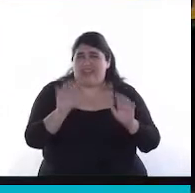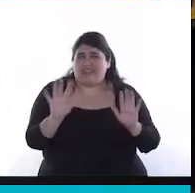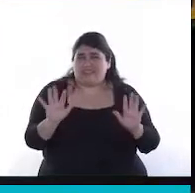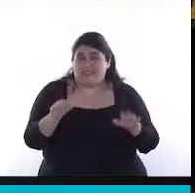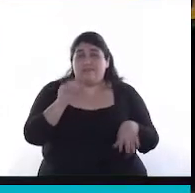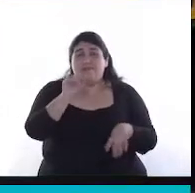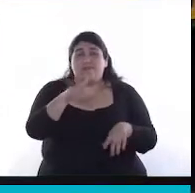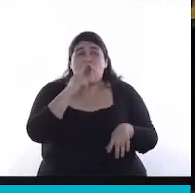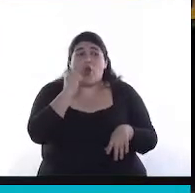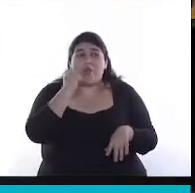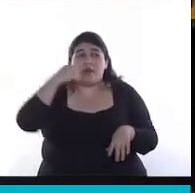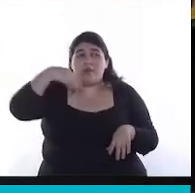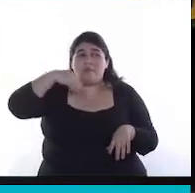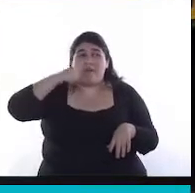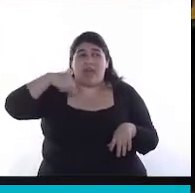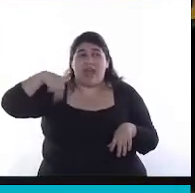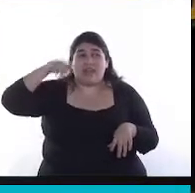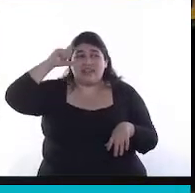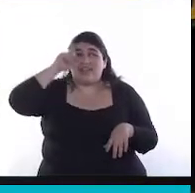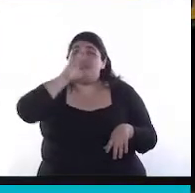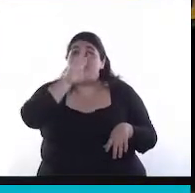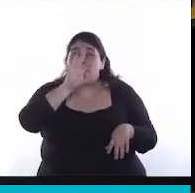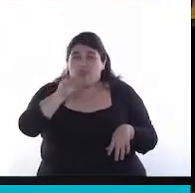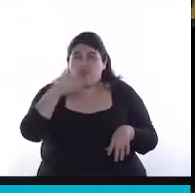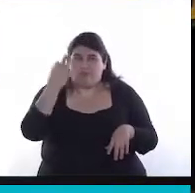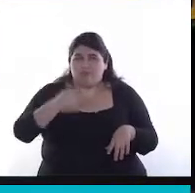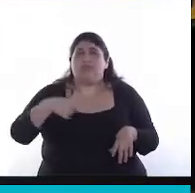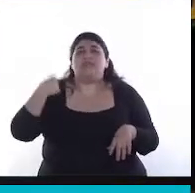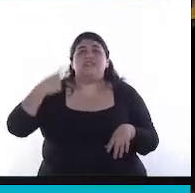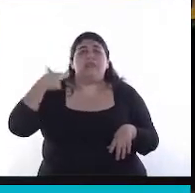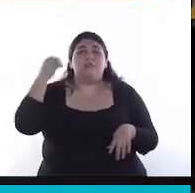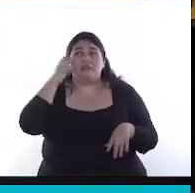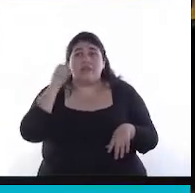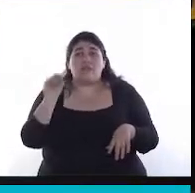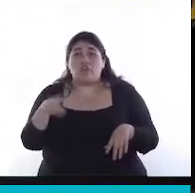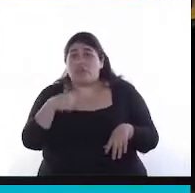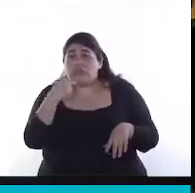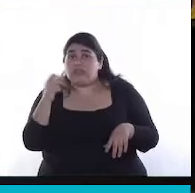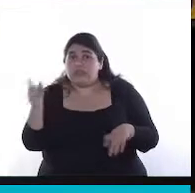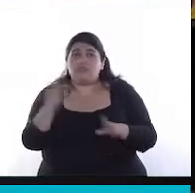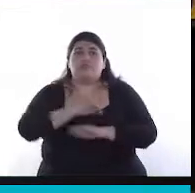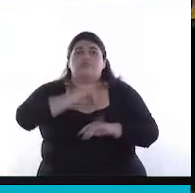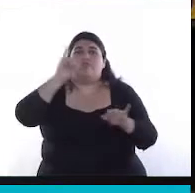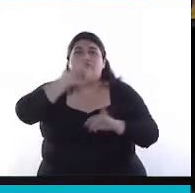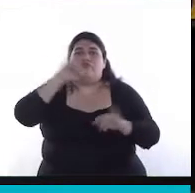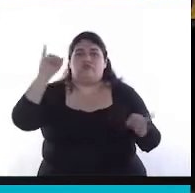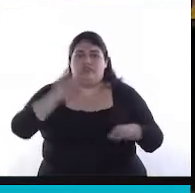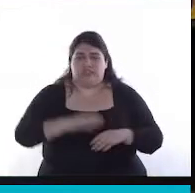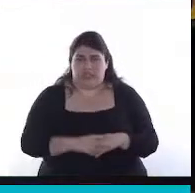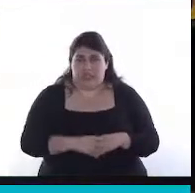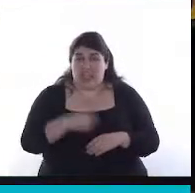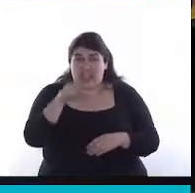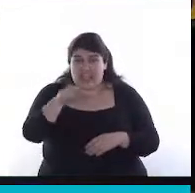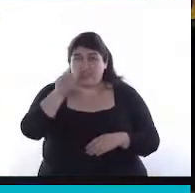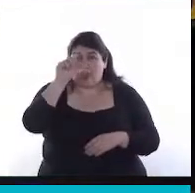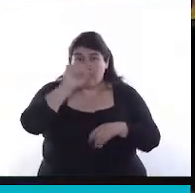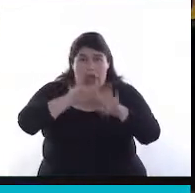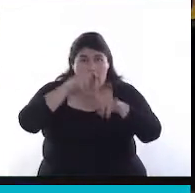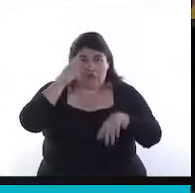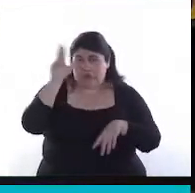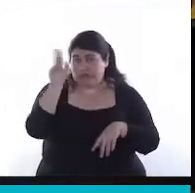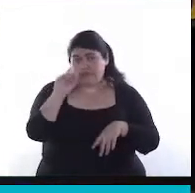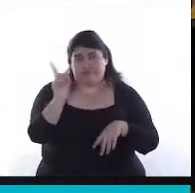magnetto que publicaba en los teléfonos de las hijas de gils carbó pero esto no era loser eran